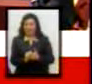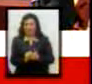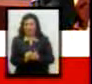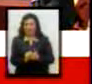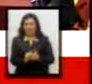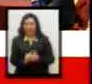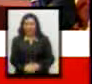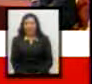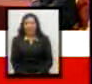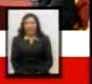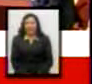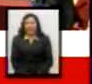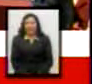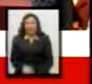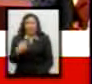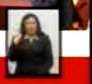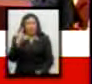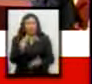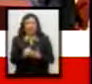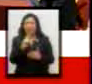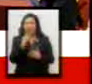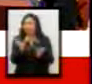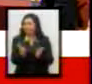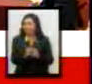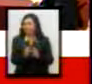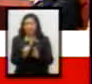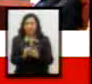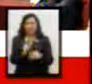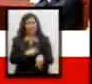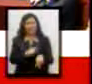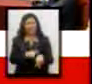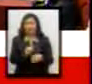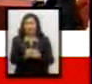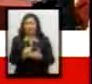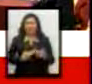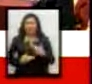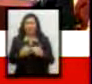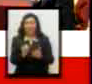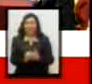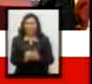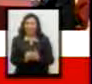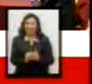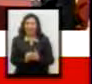Sí, estas reflexiones van a ser muy cortas, dado que el tiempo también ya nos ha ganado.